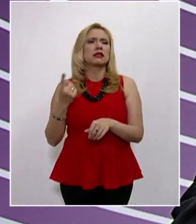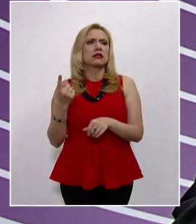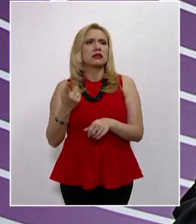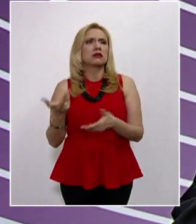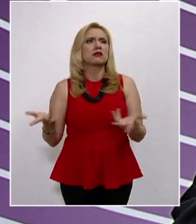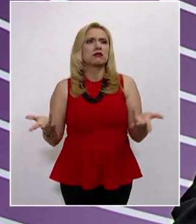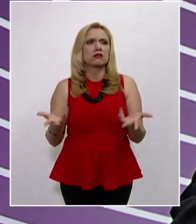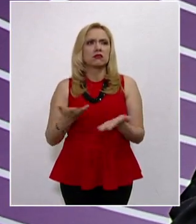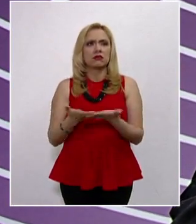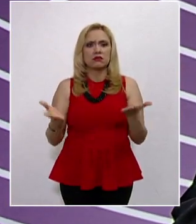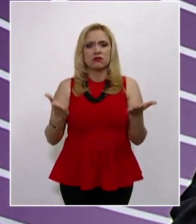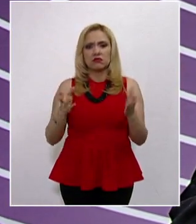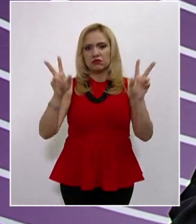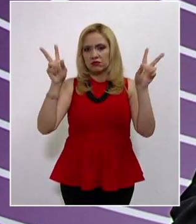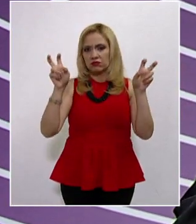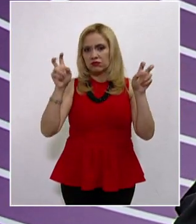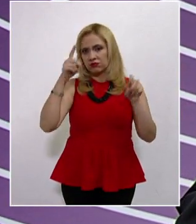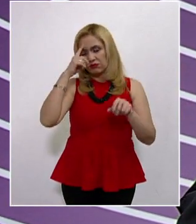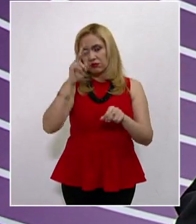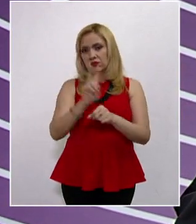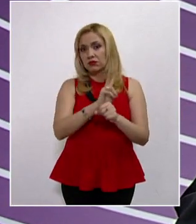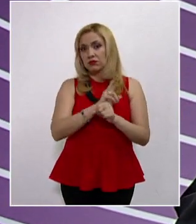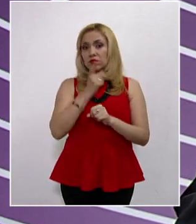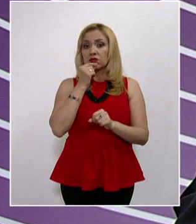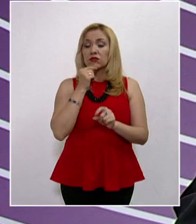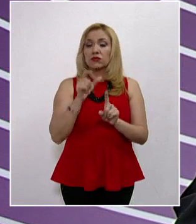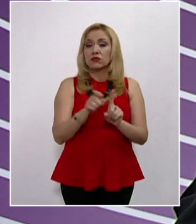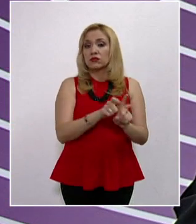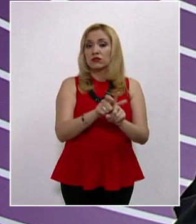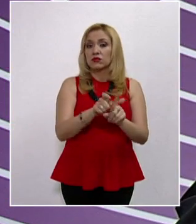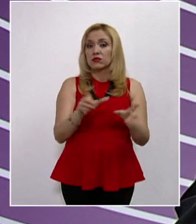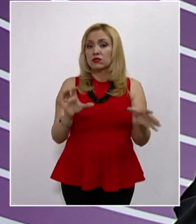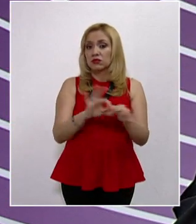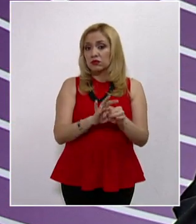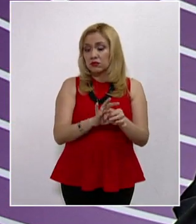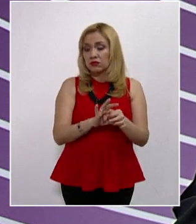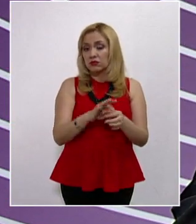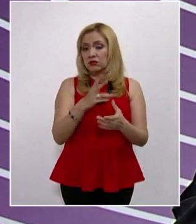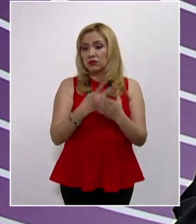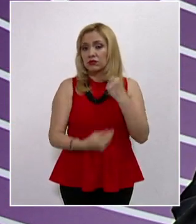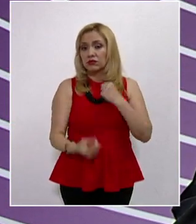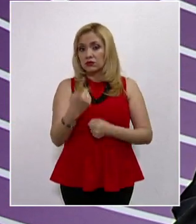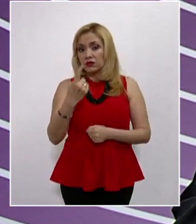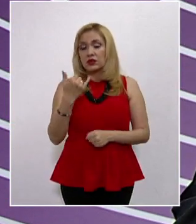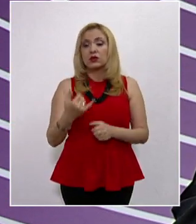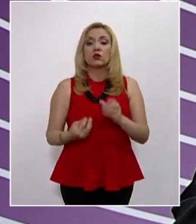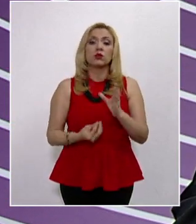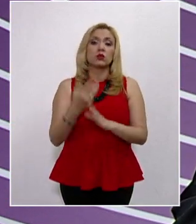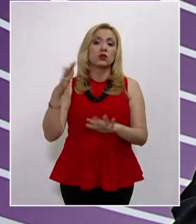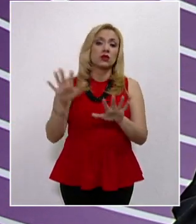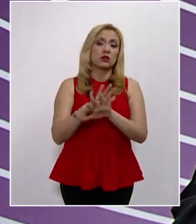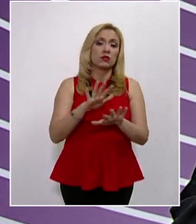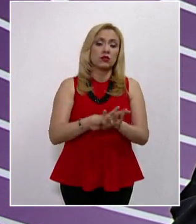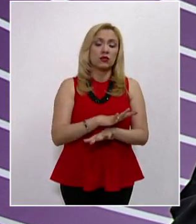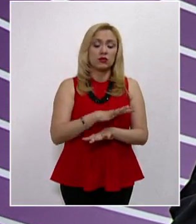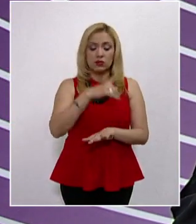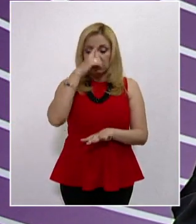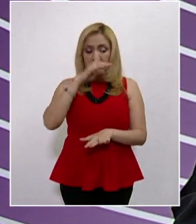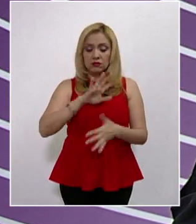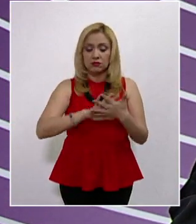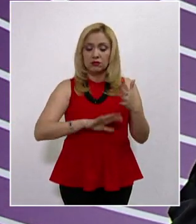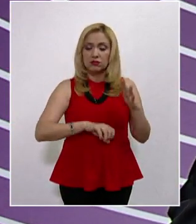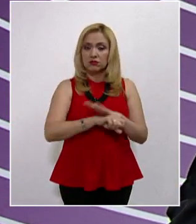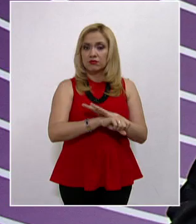fuero militar ahora en el marco de la Guardia Nacional y las nuevas reformas al sistema procesal